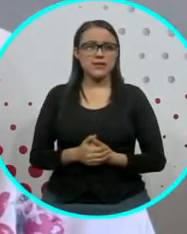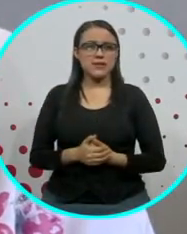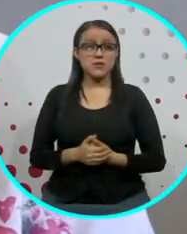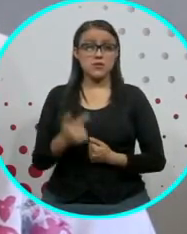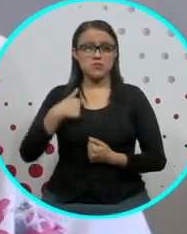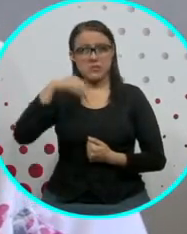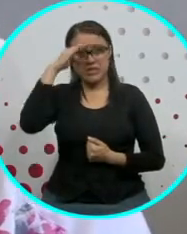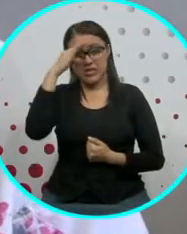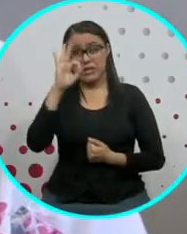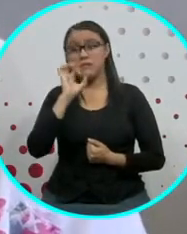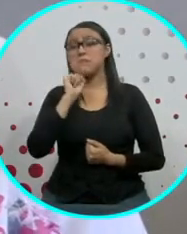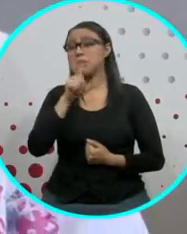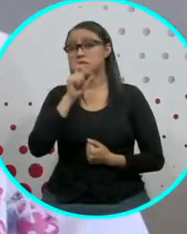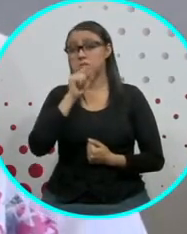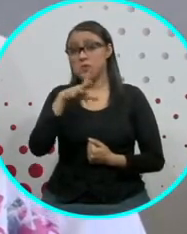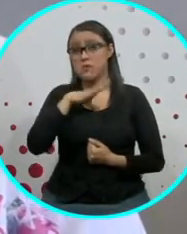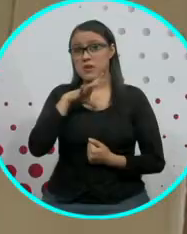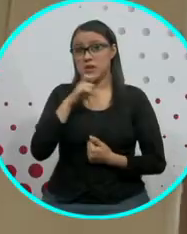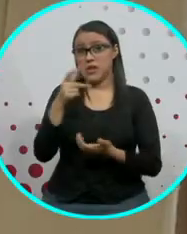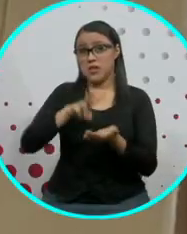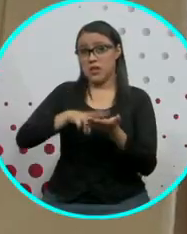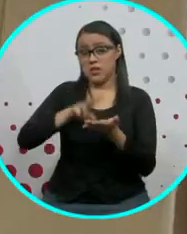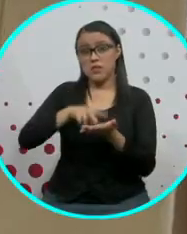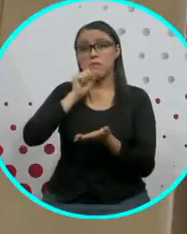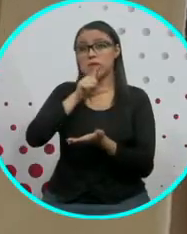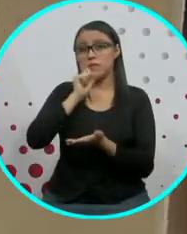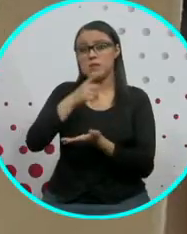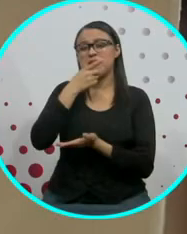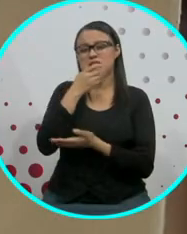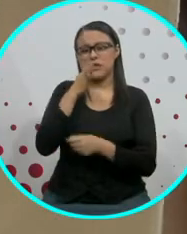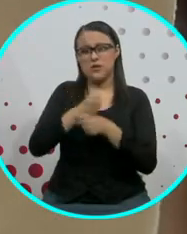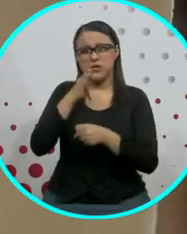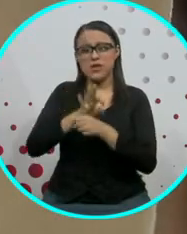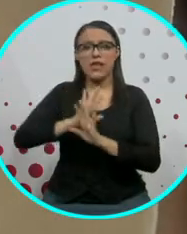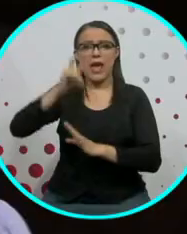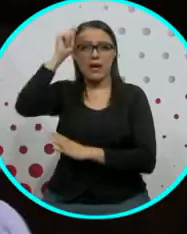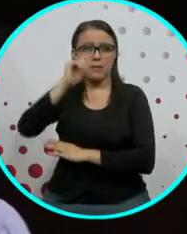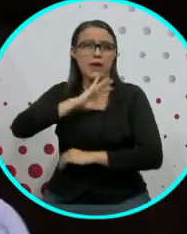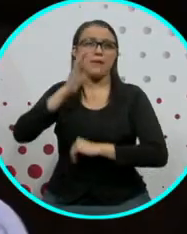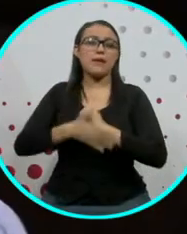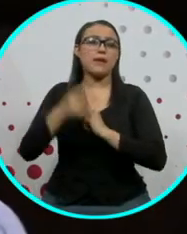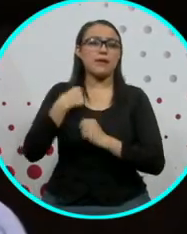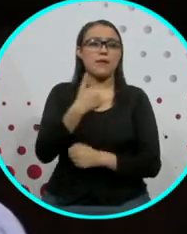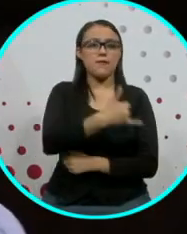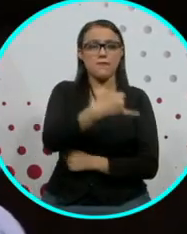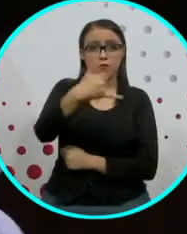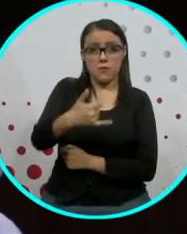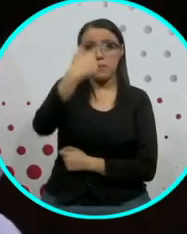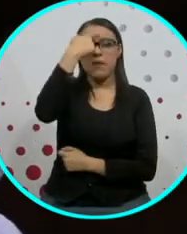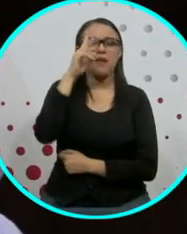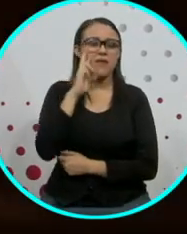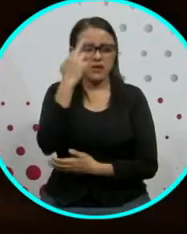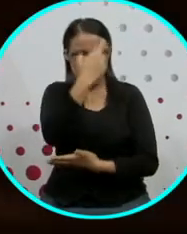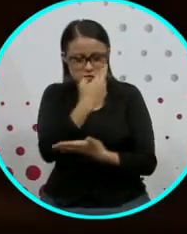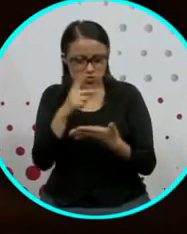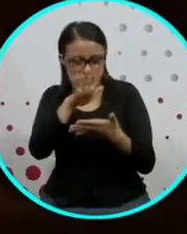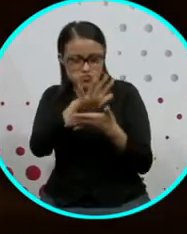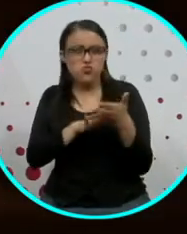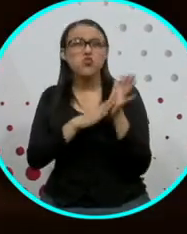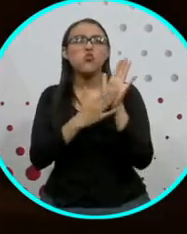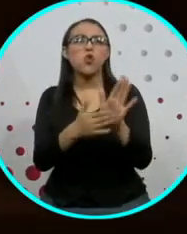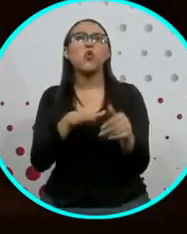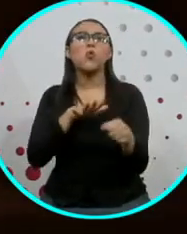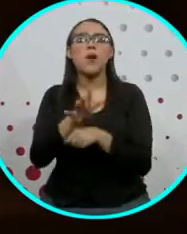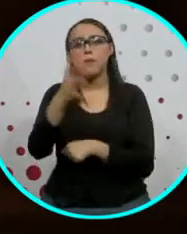Yo pensé que era lo mismo que dinero. Platica que recientemente se jubiló y que acudió al Infonavit a revisar el estado de su crédito,